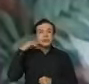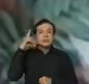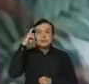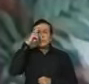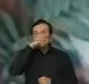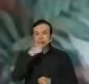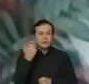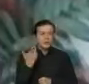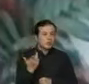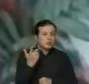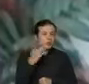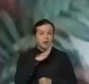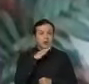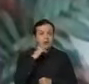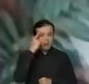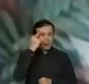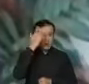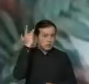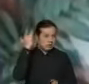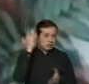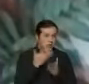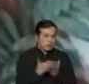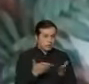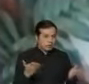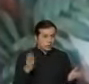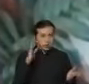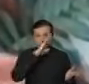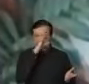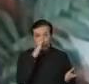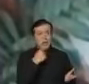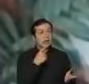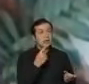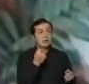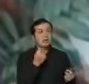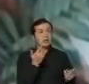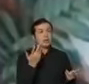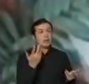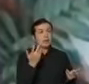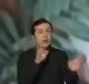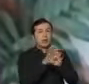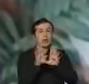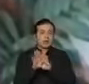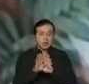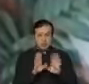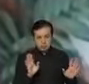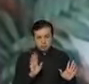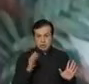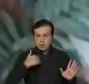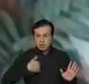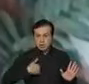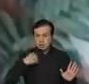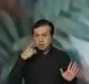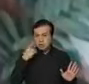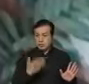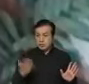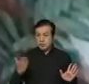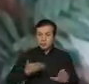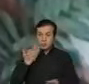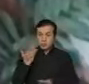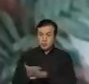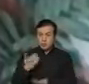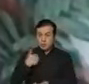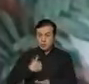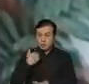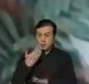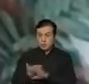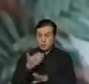siquiera el correísmo en todas sus irracionalidades lo hizo. ¿Por qué cerrarse la puerta de todo? Ahí está Argentina. La propuesta de Argentina